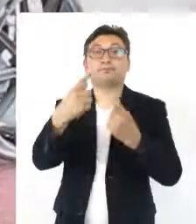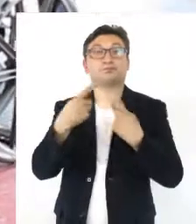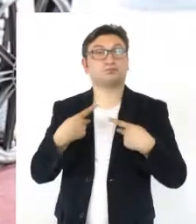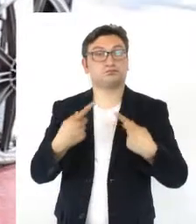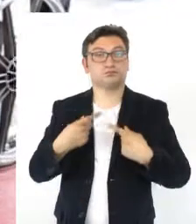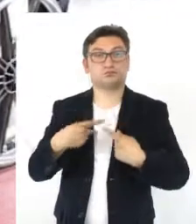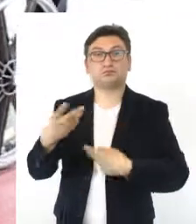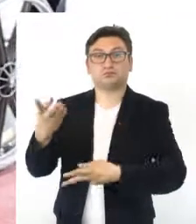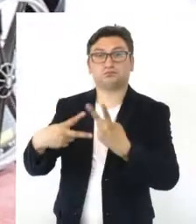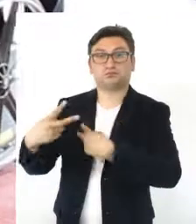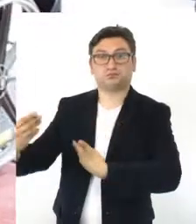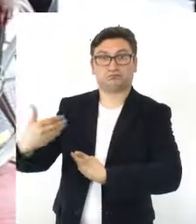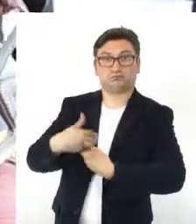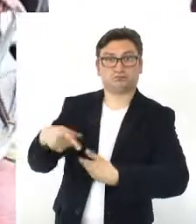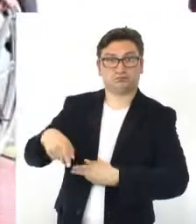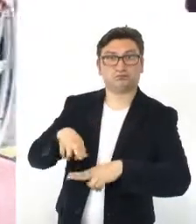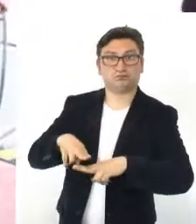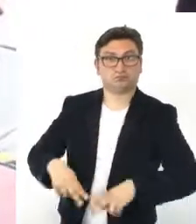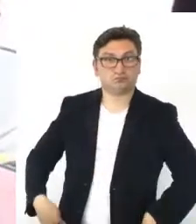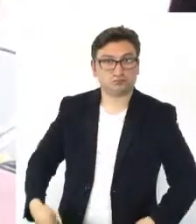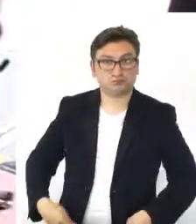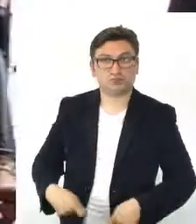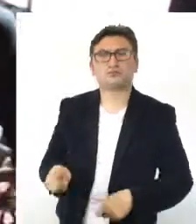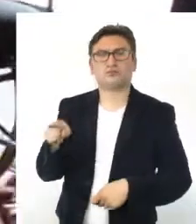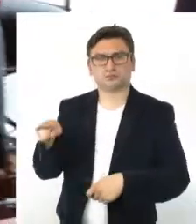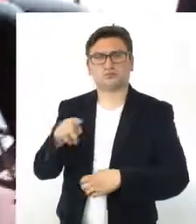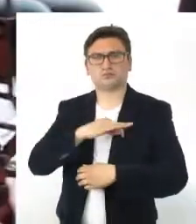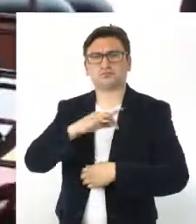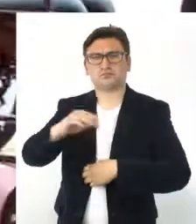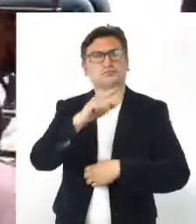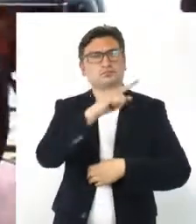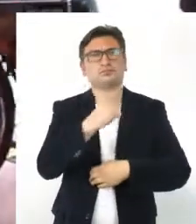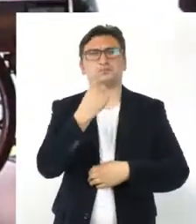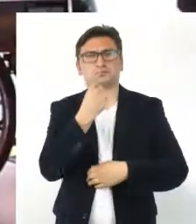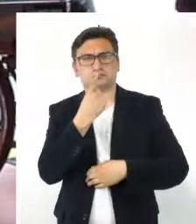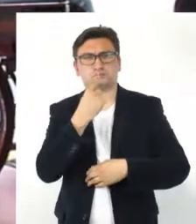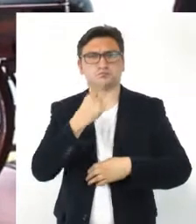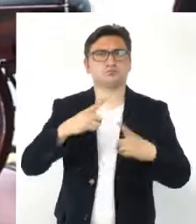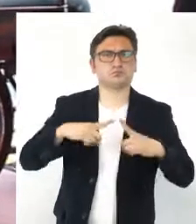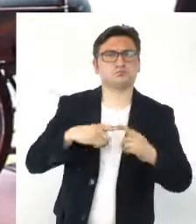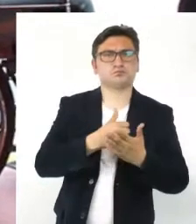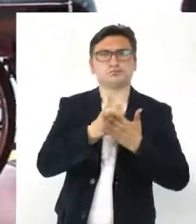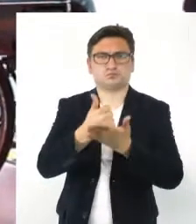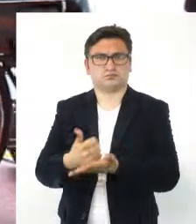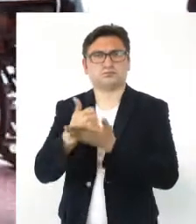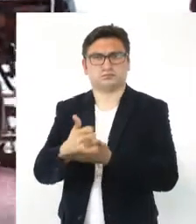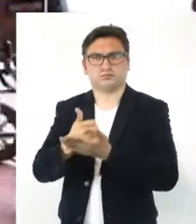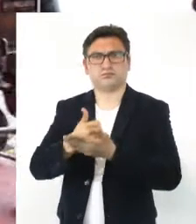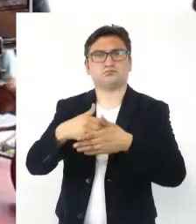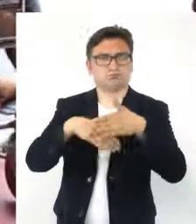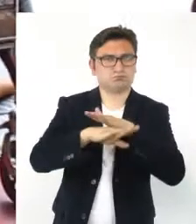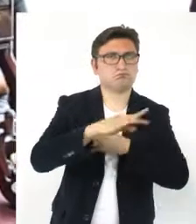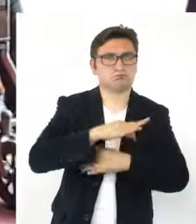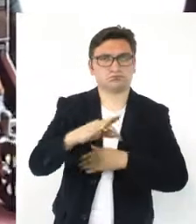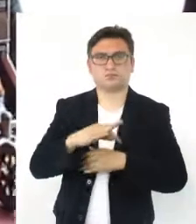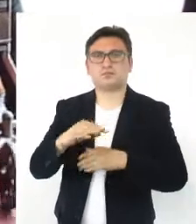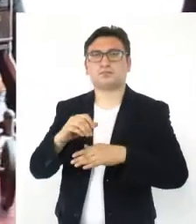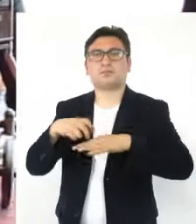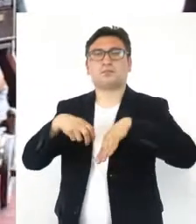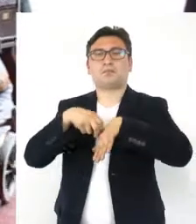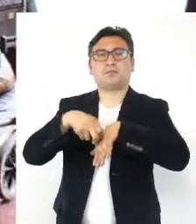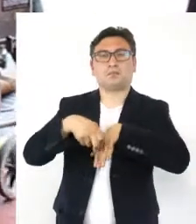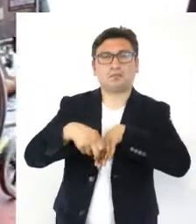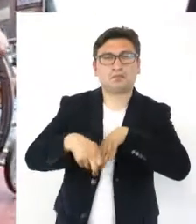Para los visitantes usuarios de silla de ruedas, recomendamos solicitar ayuda al personal de seguridad para ingresar al recinto, si se